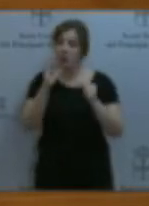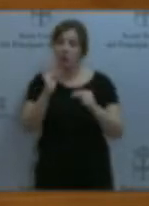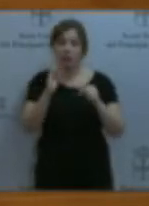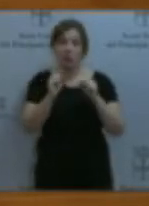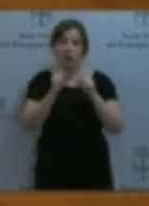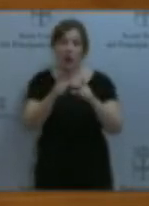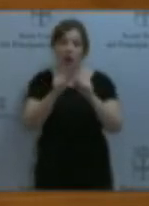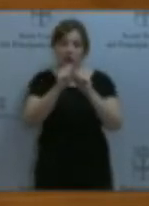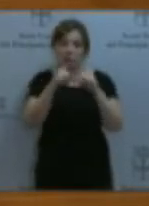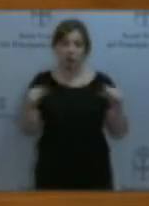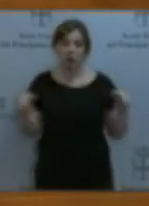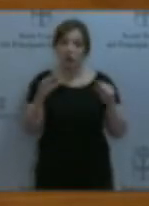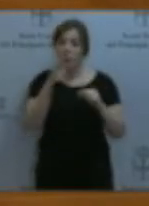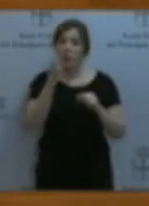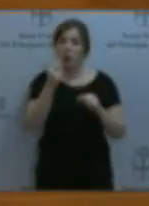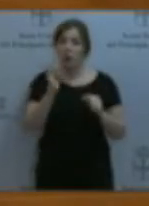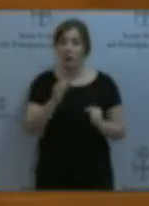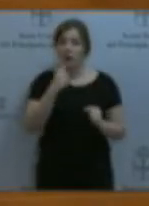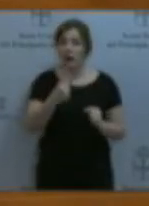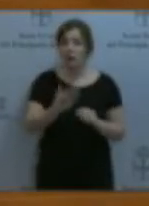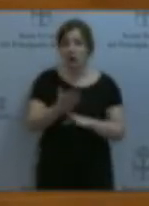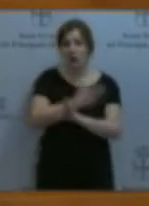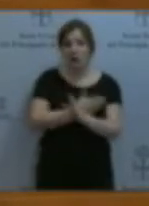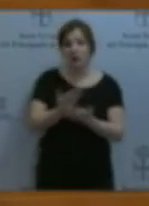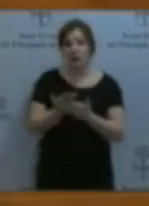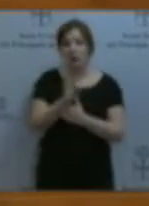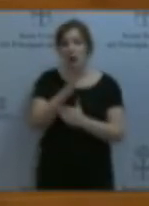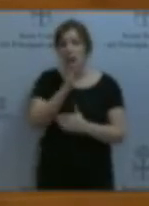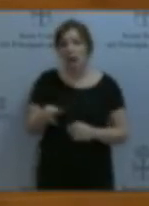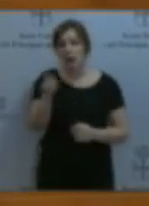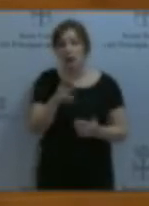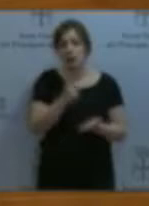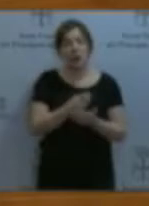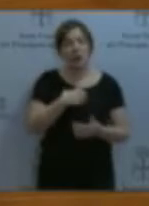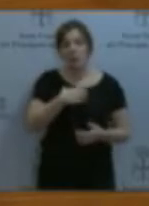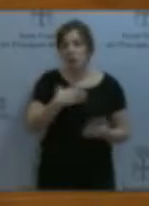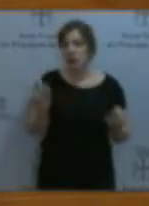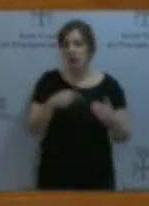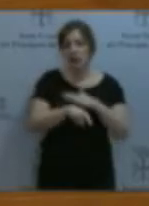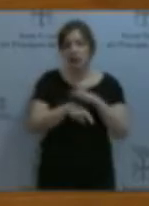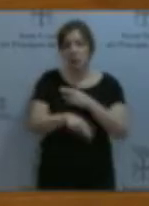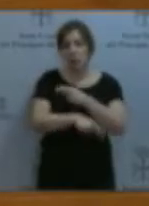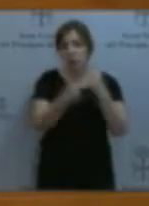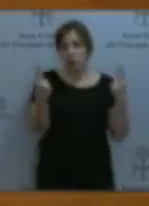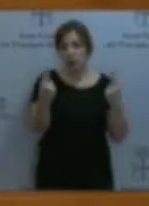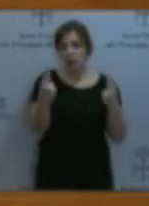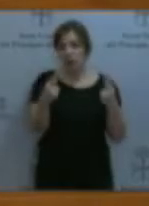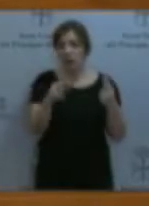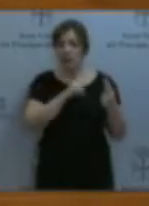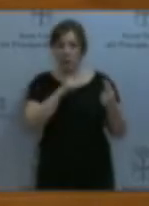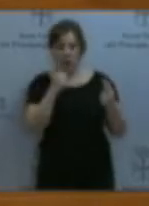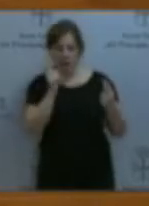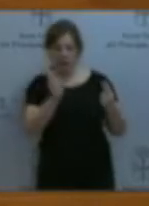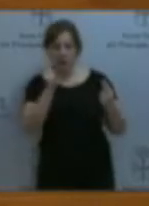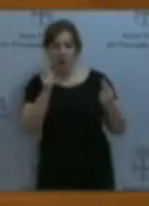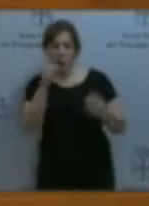Lo dijimos en la defensa de la interpelación previa a esta moción y ahora lo repetimos. No se puede hacer gestión pública al borde de una sentencia judicial y mucho